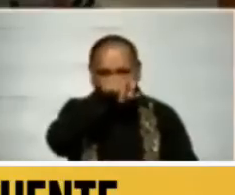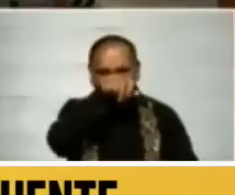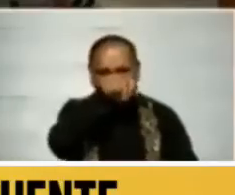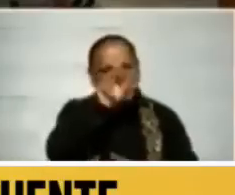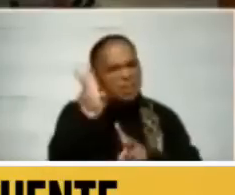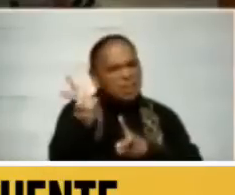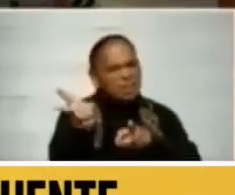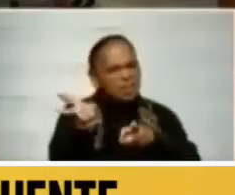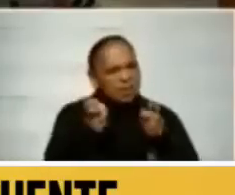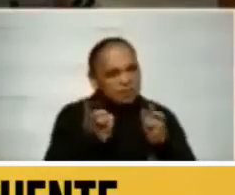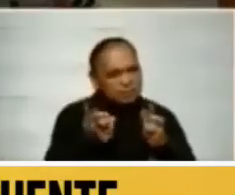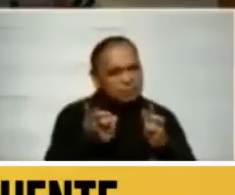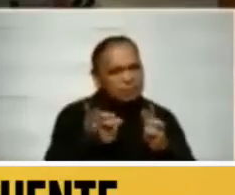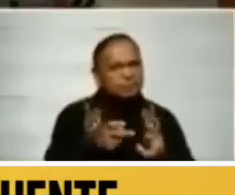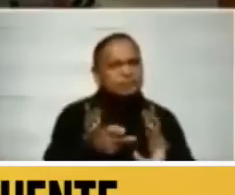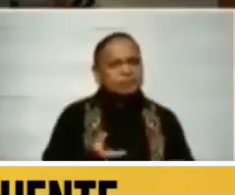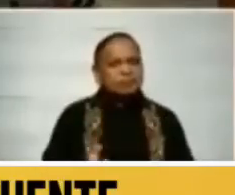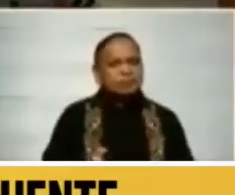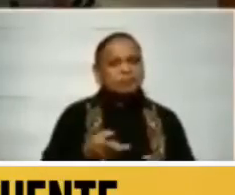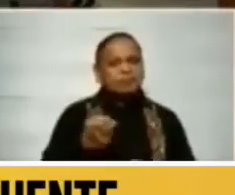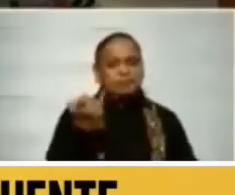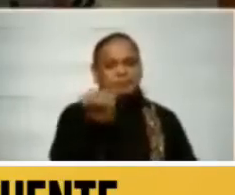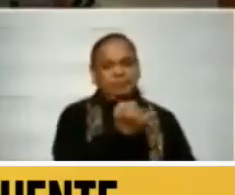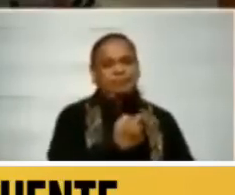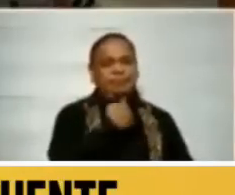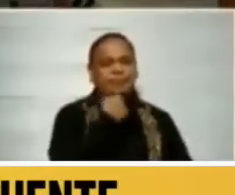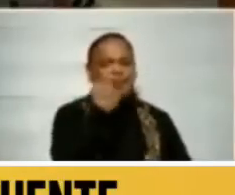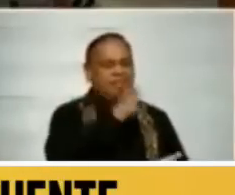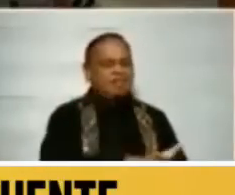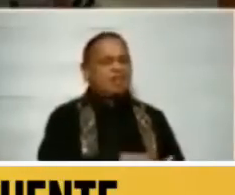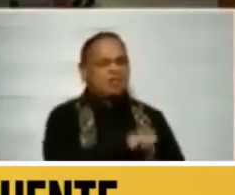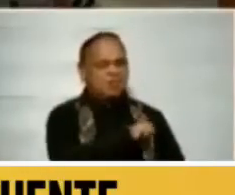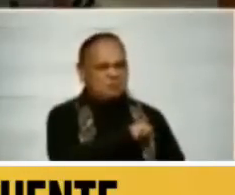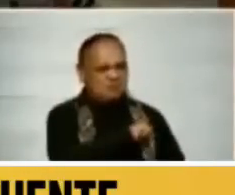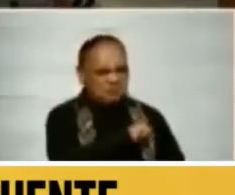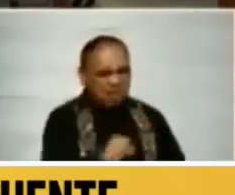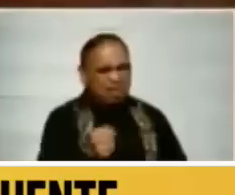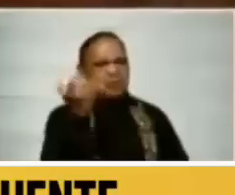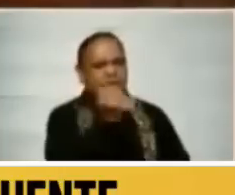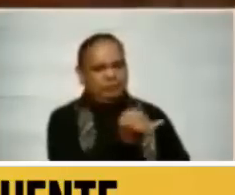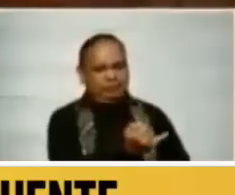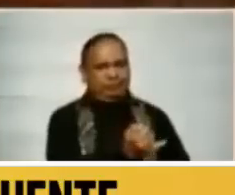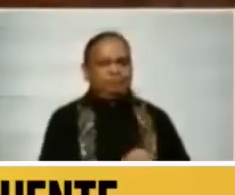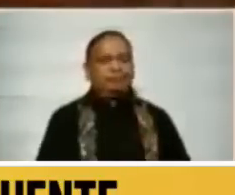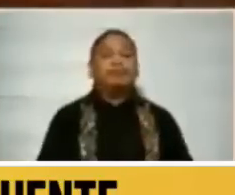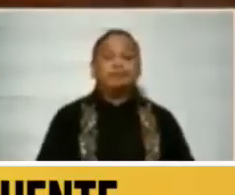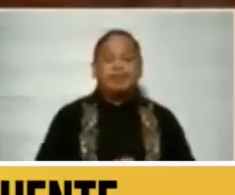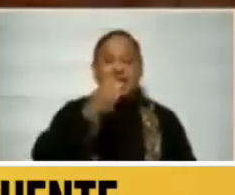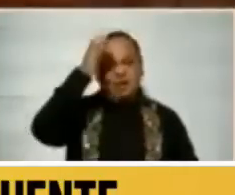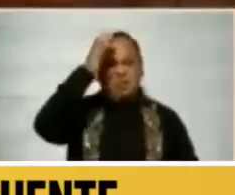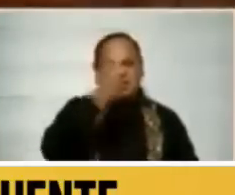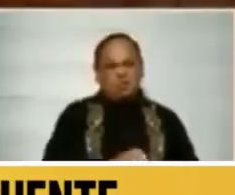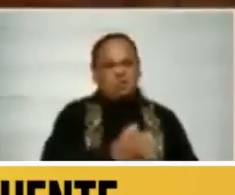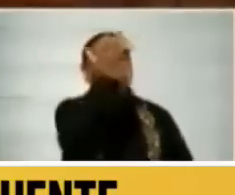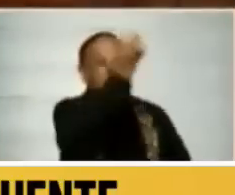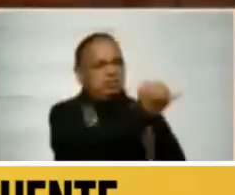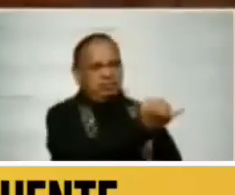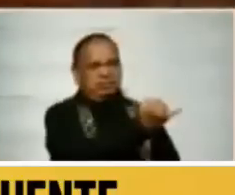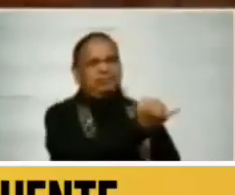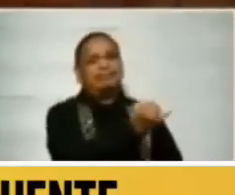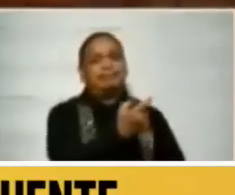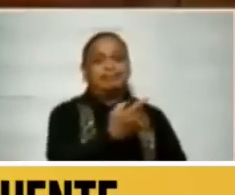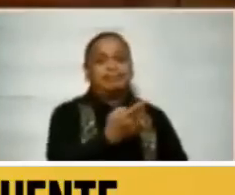en además, términos. Es plagiador, no tiene escrúpulos, ¿no? Entonces, esto nos da una idea, y es lamentable que se